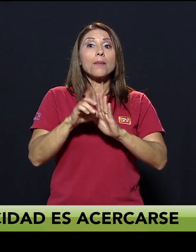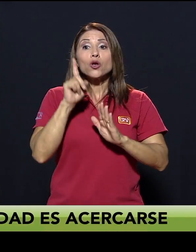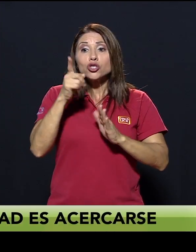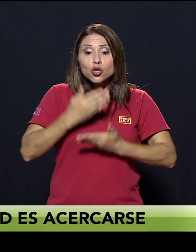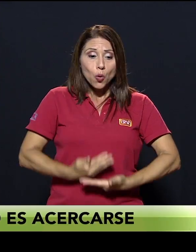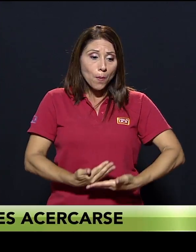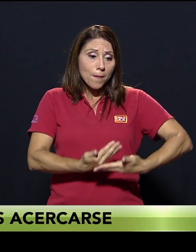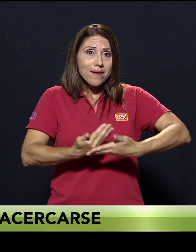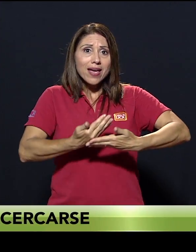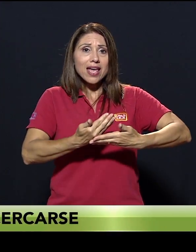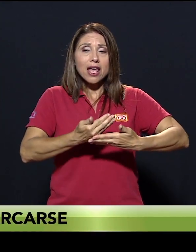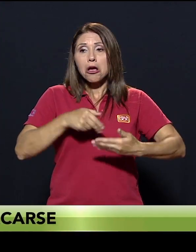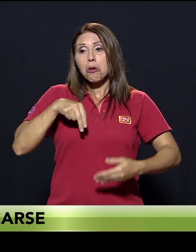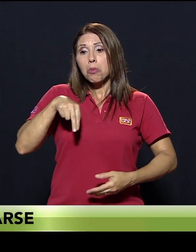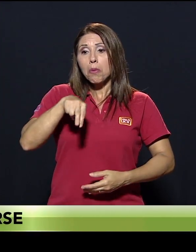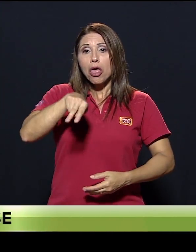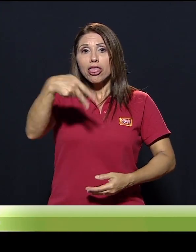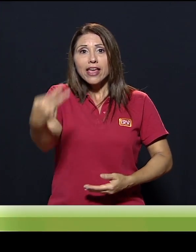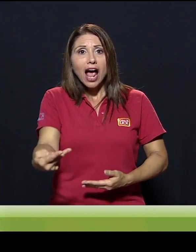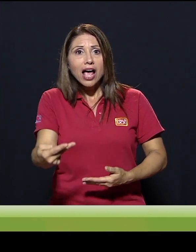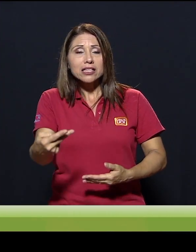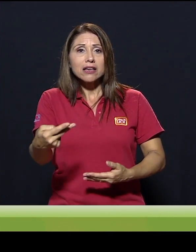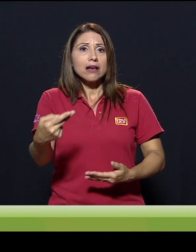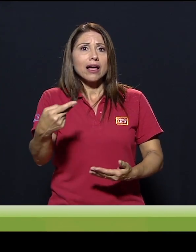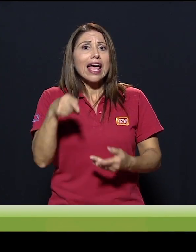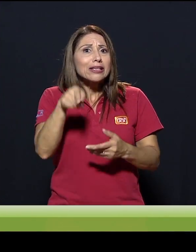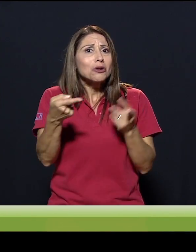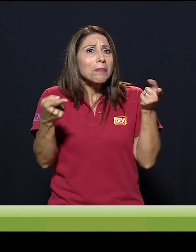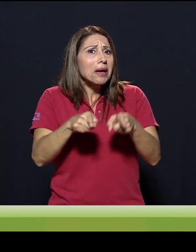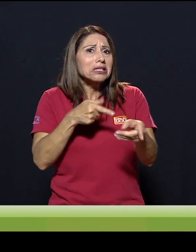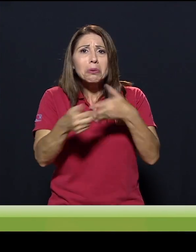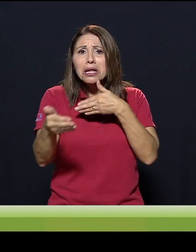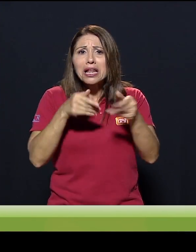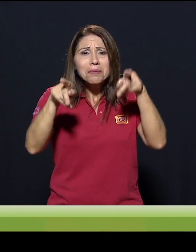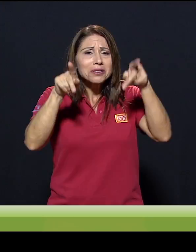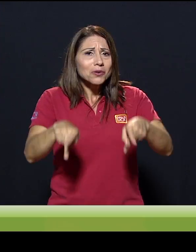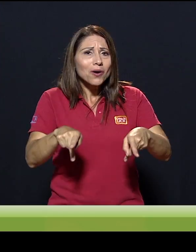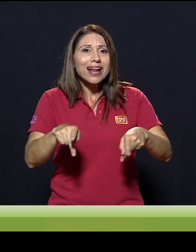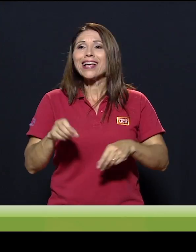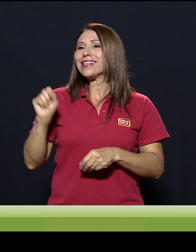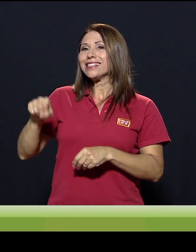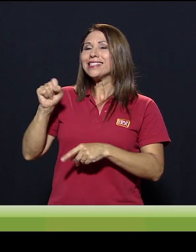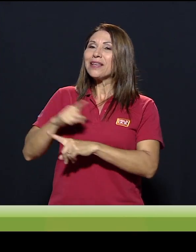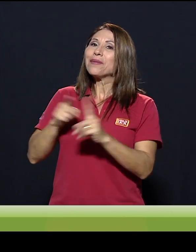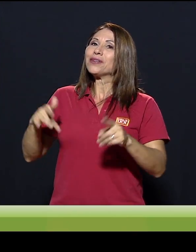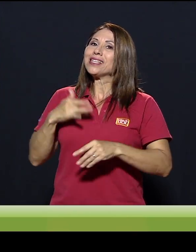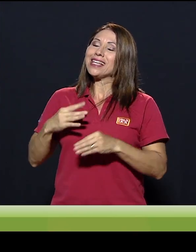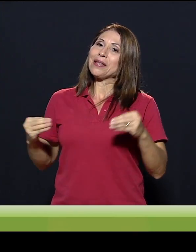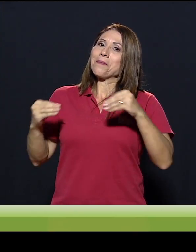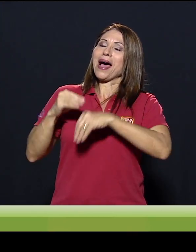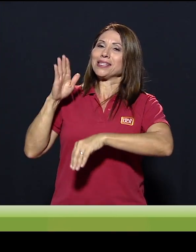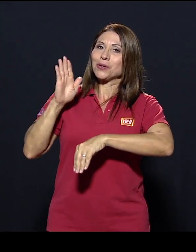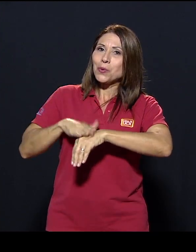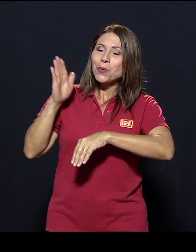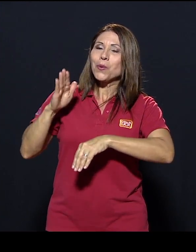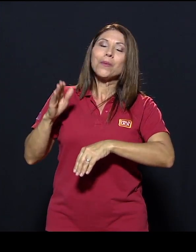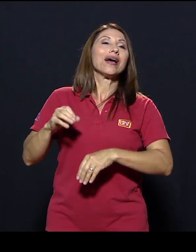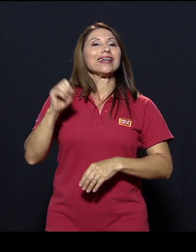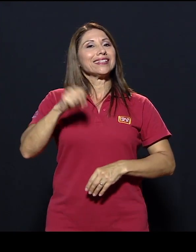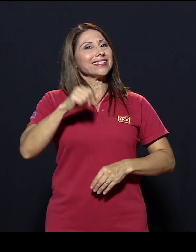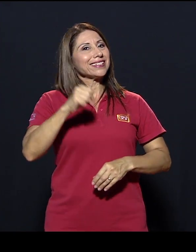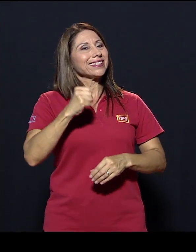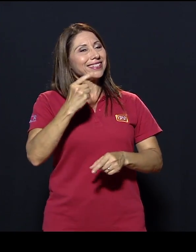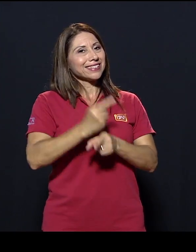la mínima cosa, se cayó el chiquito, se golpeó, ¿verdad? Que a todos nos pasa, o sea, a todos los hijos de un momento a otro se nos cae todo. Hay una culpabilidad mayor.